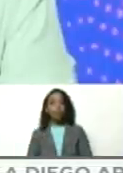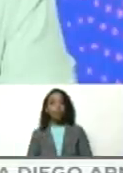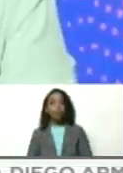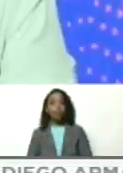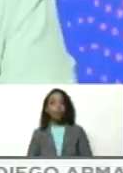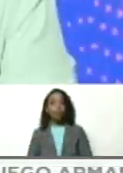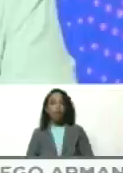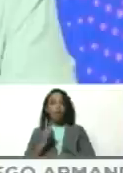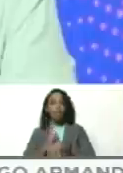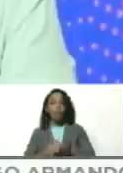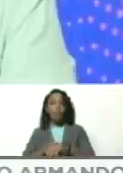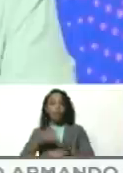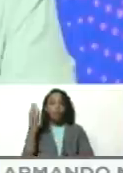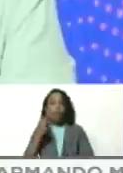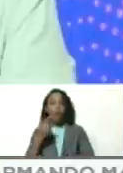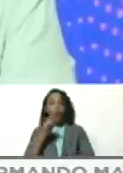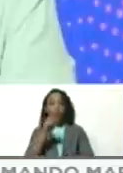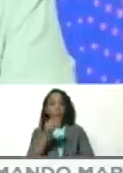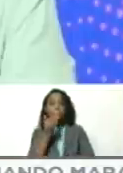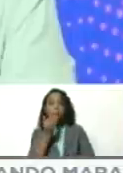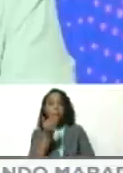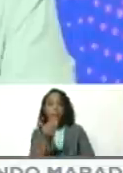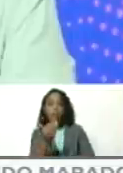En tiempo real, con su permiso.